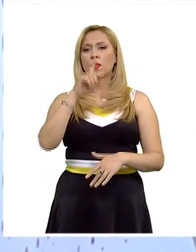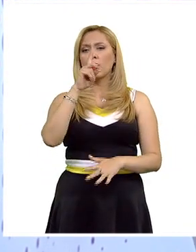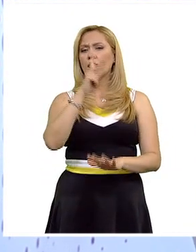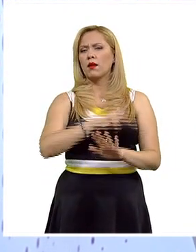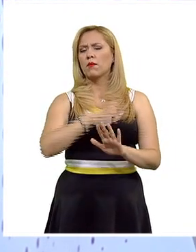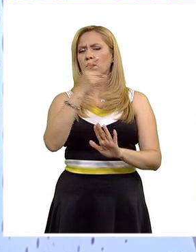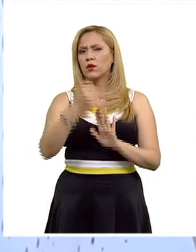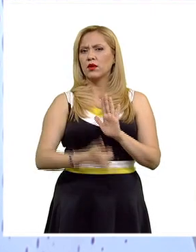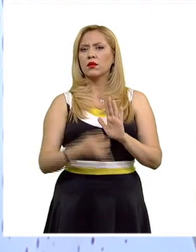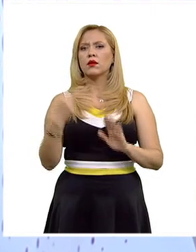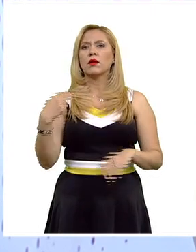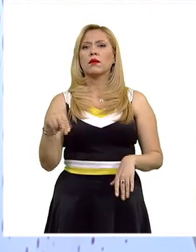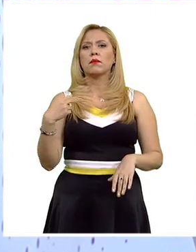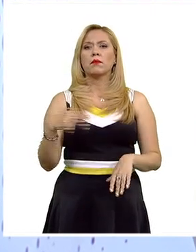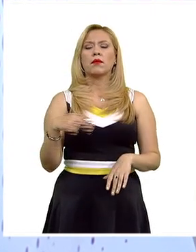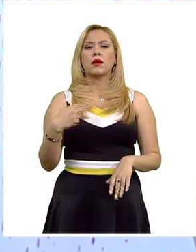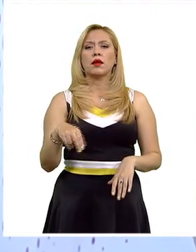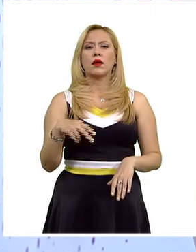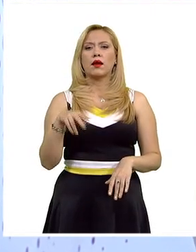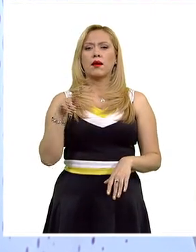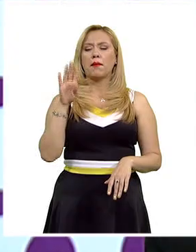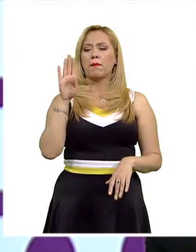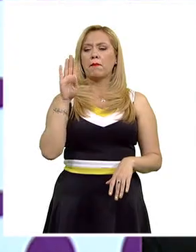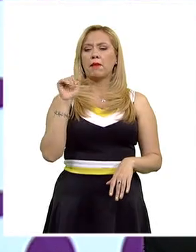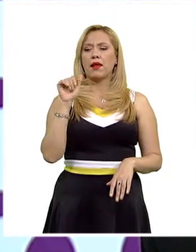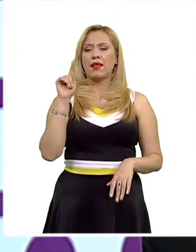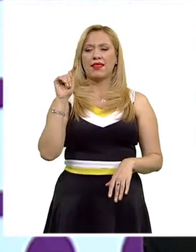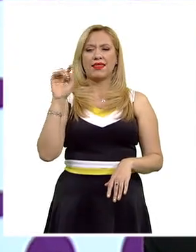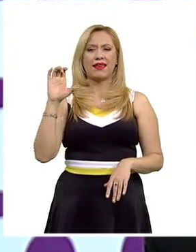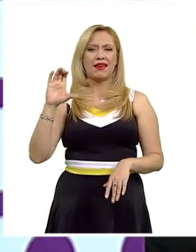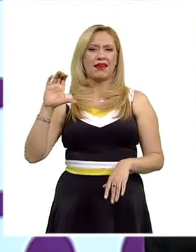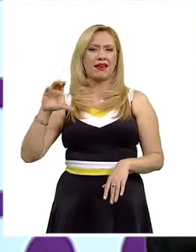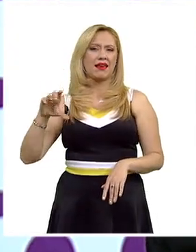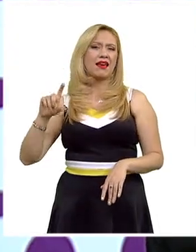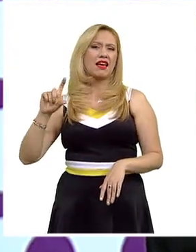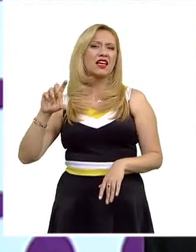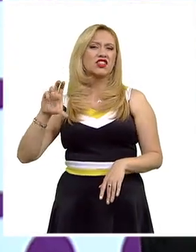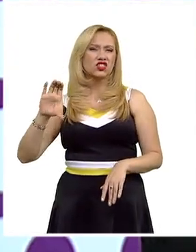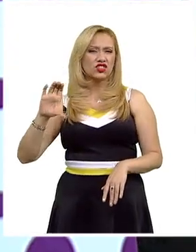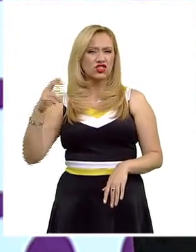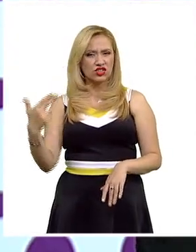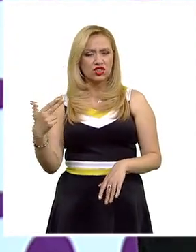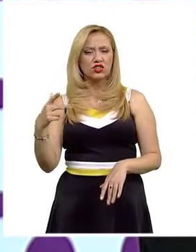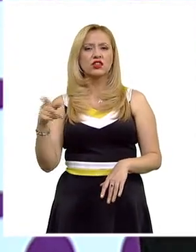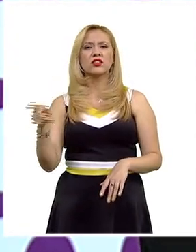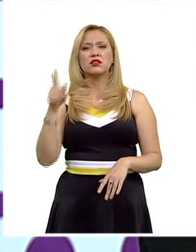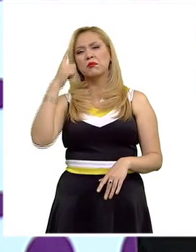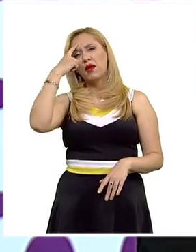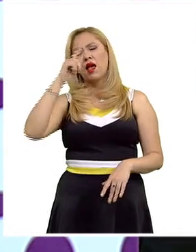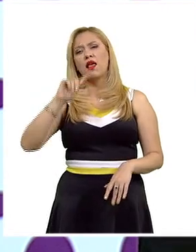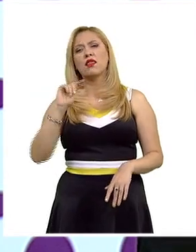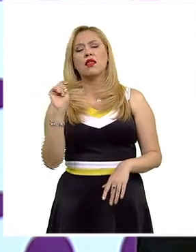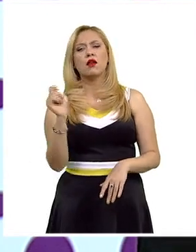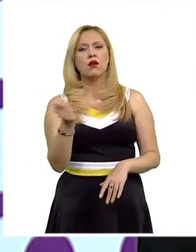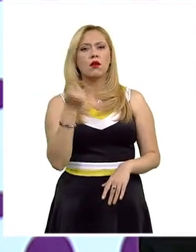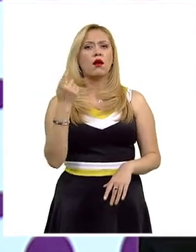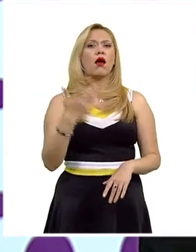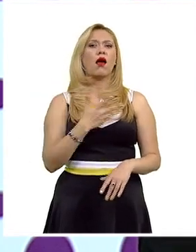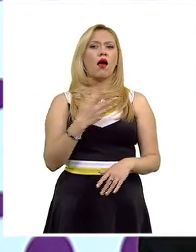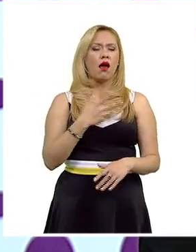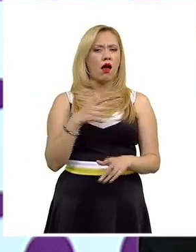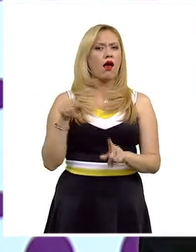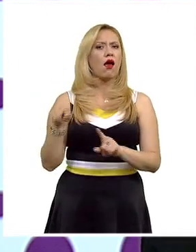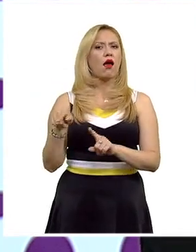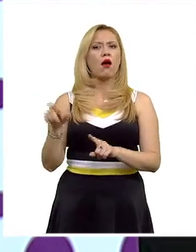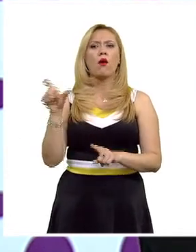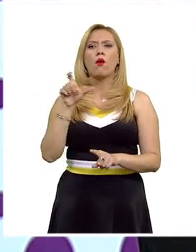muy interesante que se llama Take Back the Tech, Dominemos la Tecnología, y ahí viene una serie de kit de elementos digitales justo